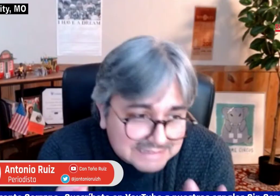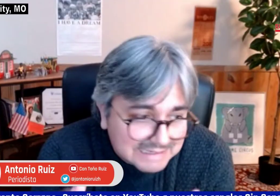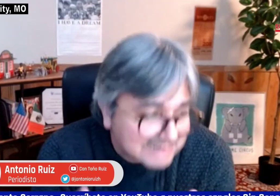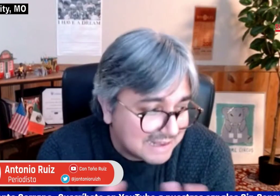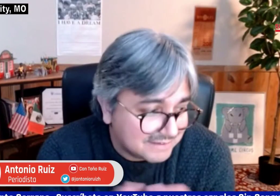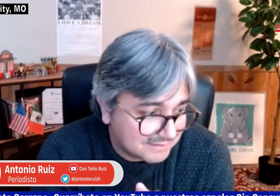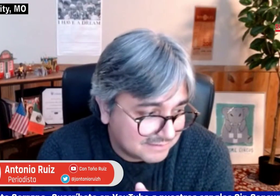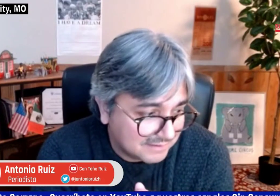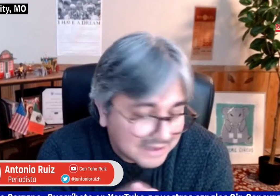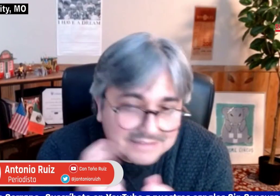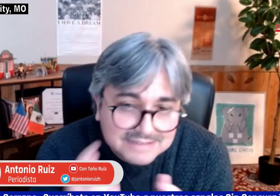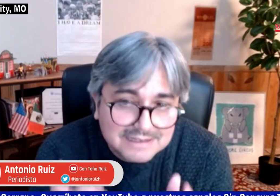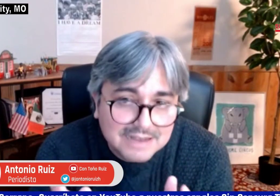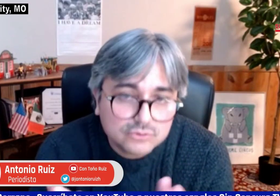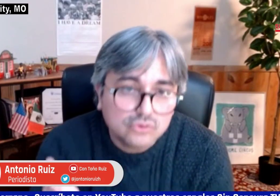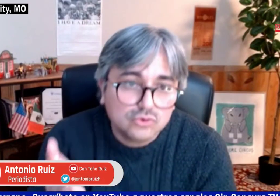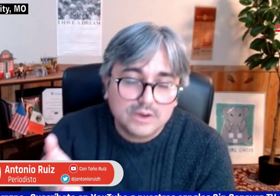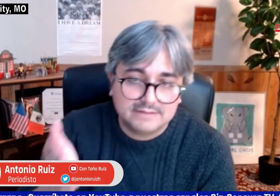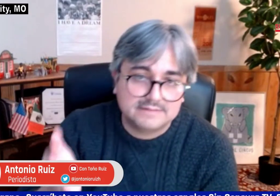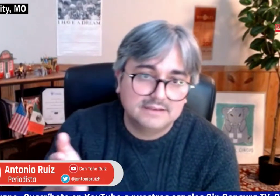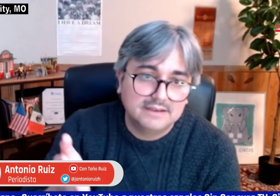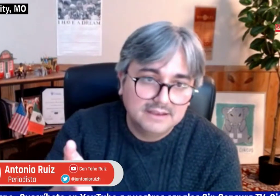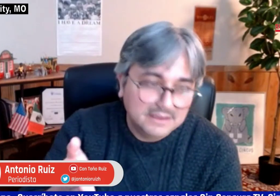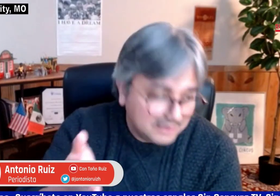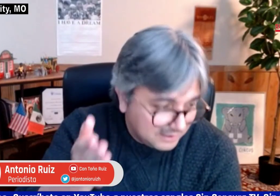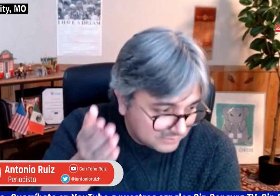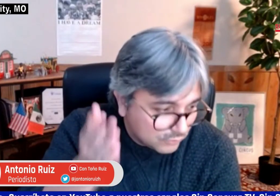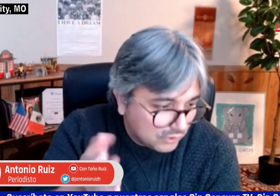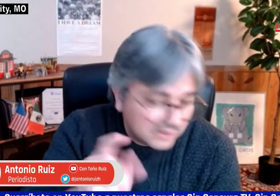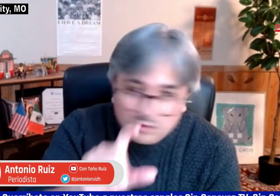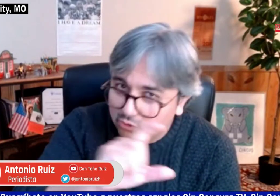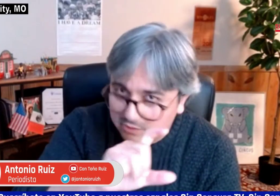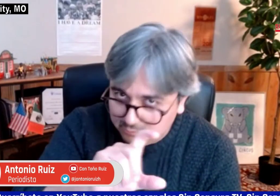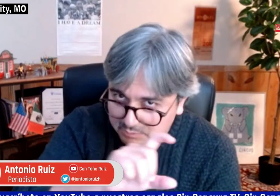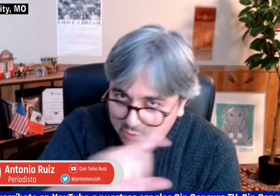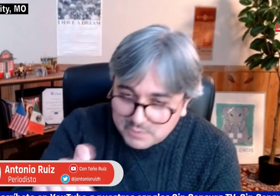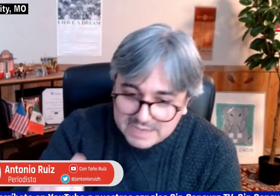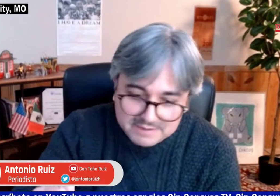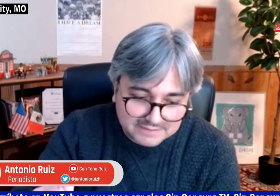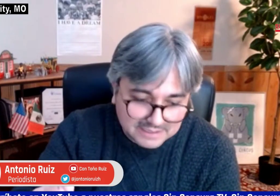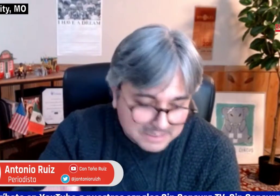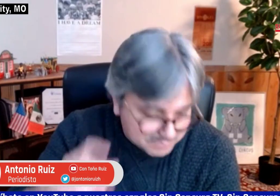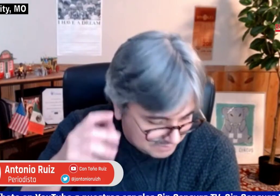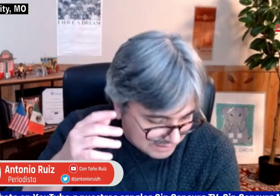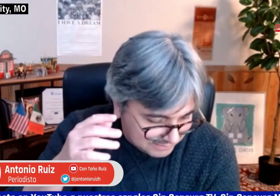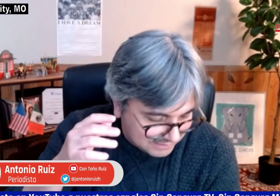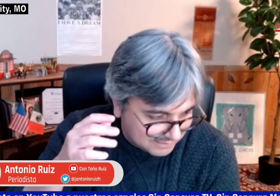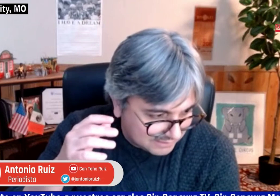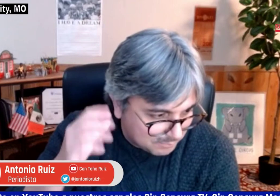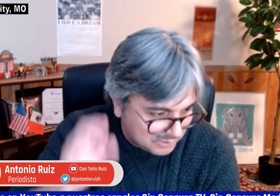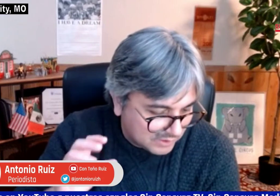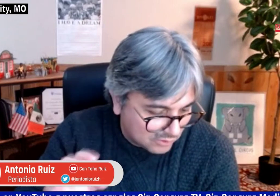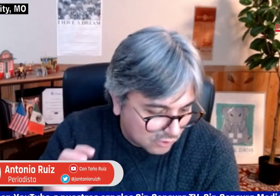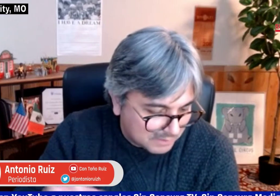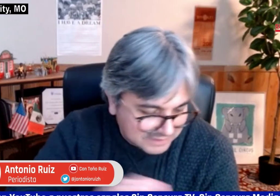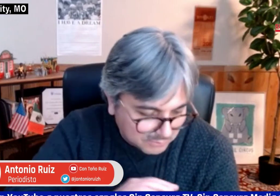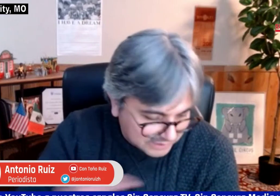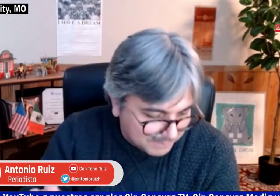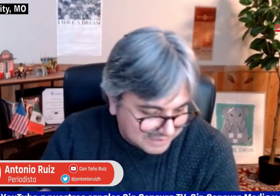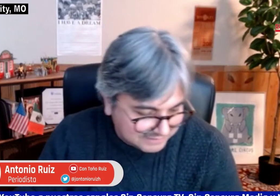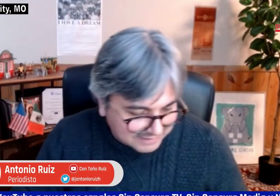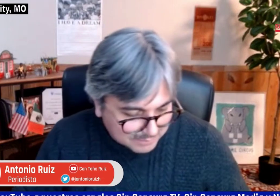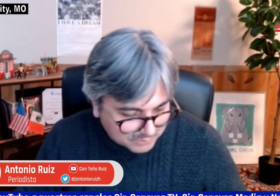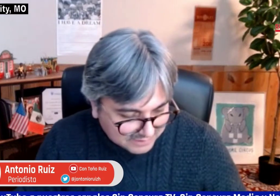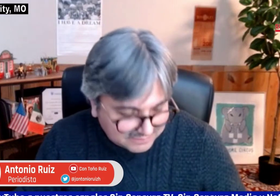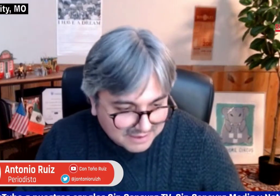no existen las razas, existen las culturas. Esto fue lo que dijo. Es muy breve este clip. Te pido que lo comentemos